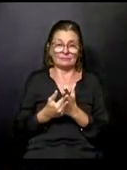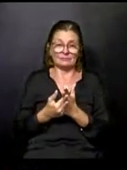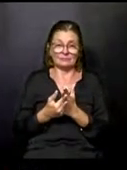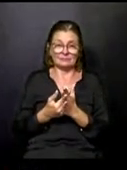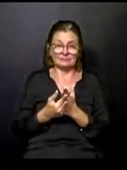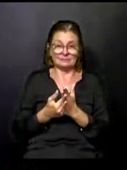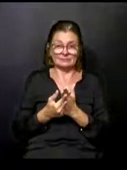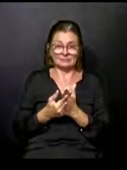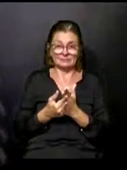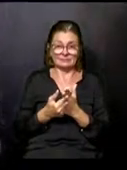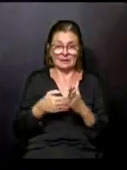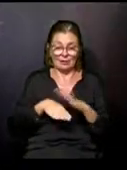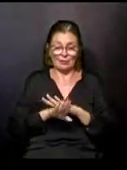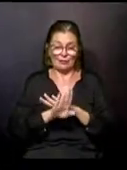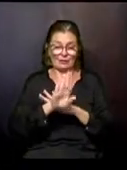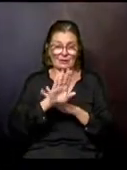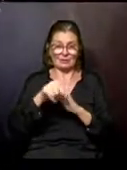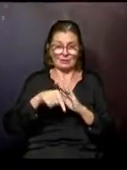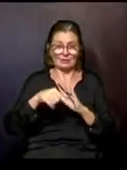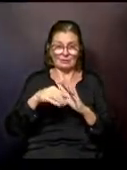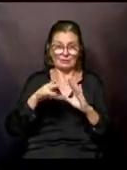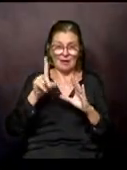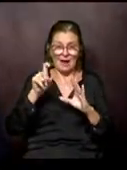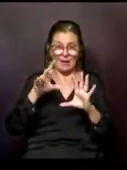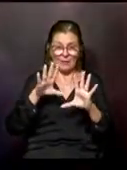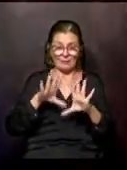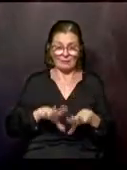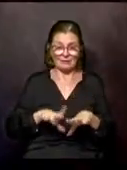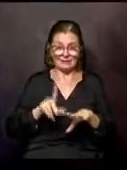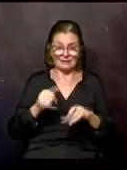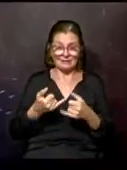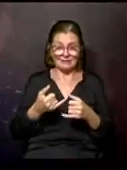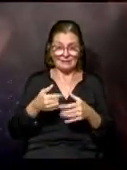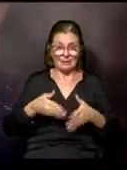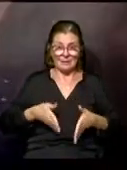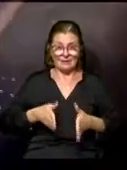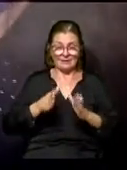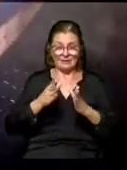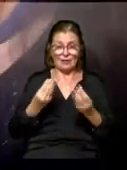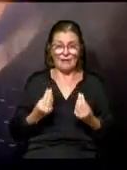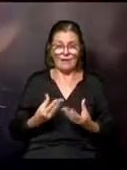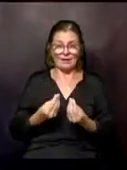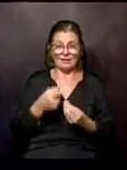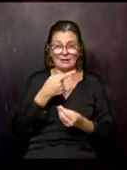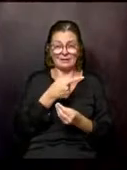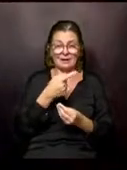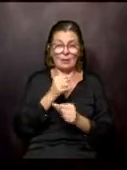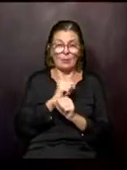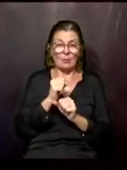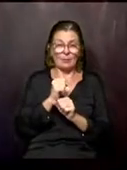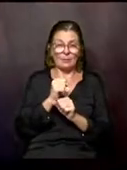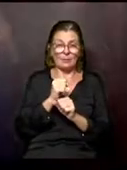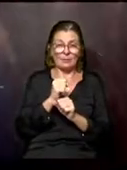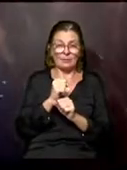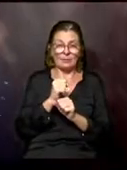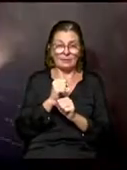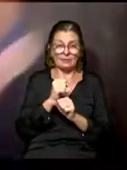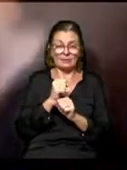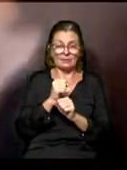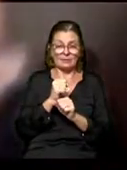que va subiendo y esto acá se inunda todo, que esto ya es pasillo de barro, y allá como pudimos pusimos un par